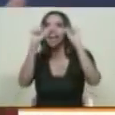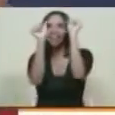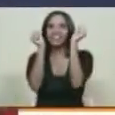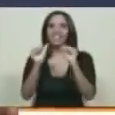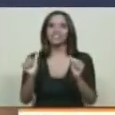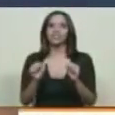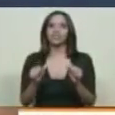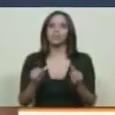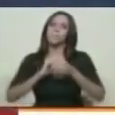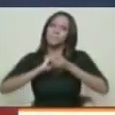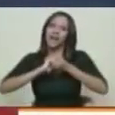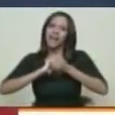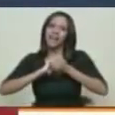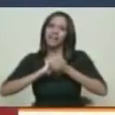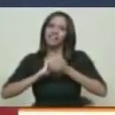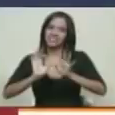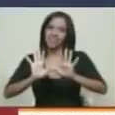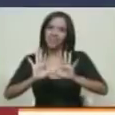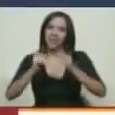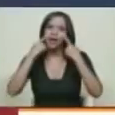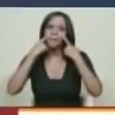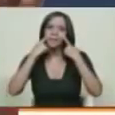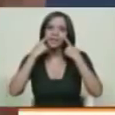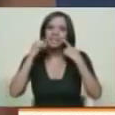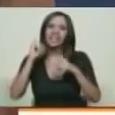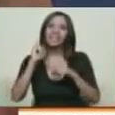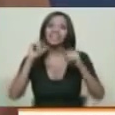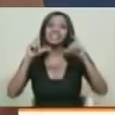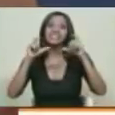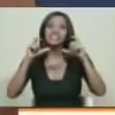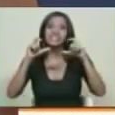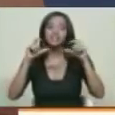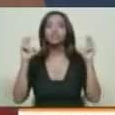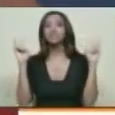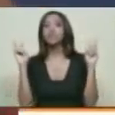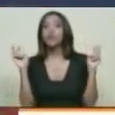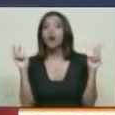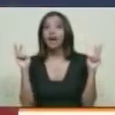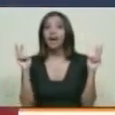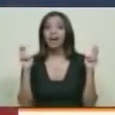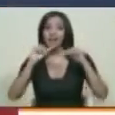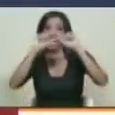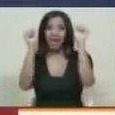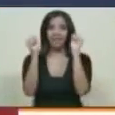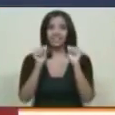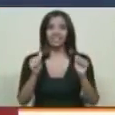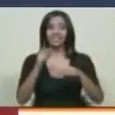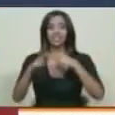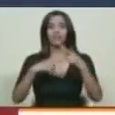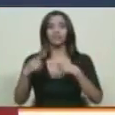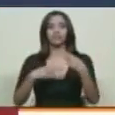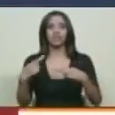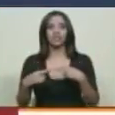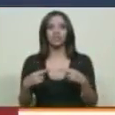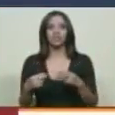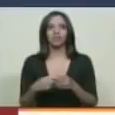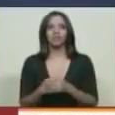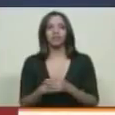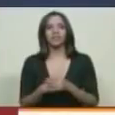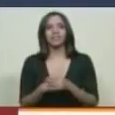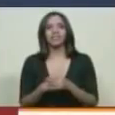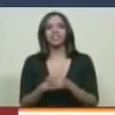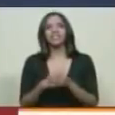Pana, ya va. Revisan los Instagram de muchos artistas que fueron revolucionarios, yo no creo que sean revolucionarios ya,